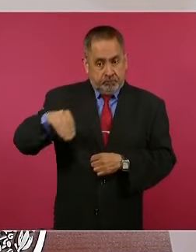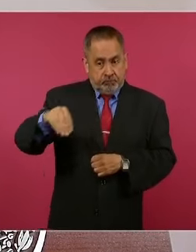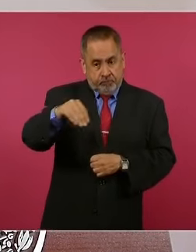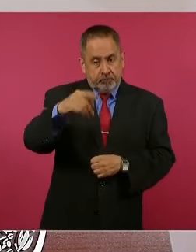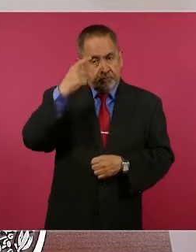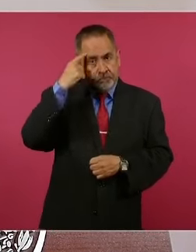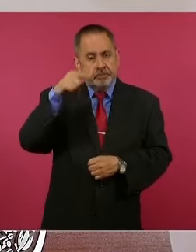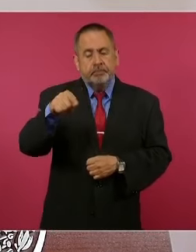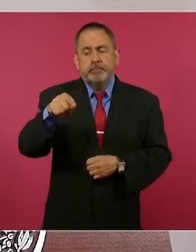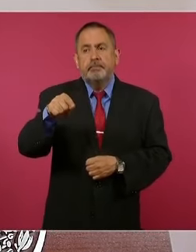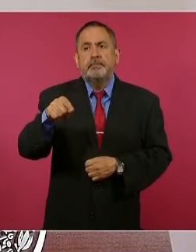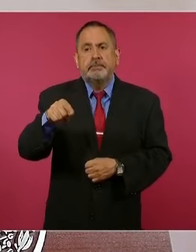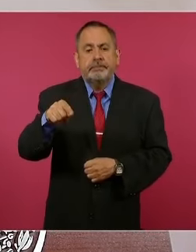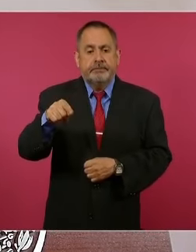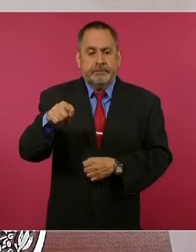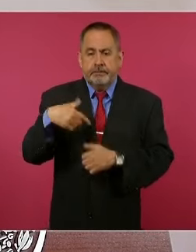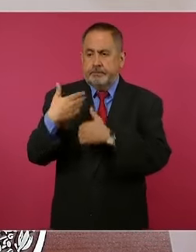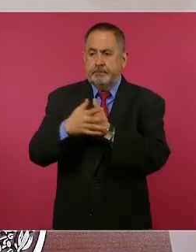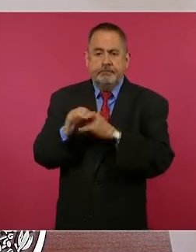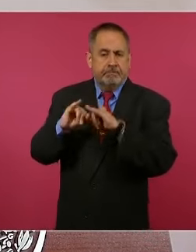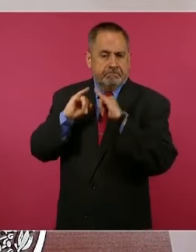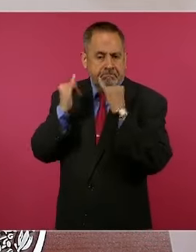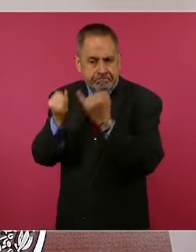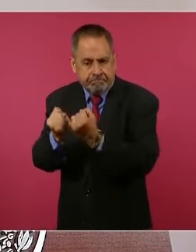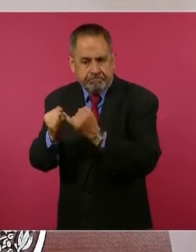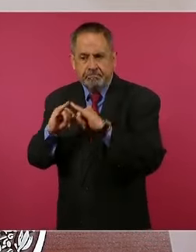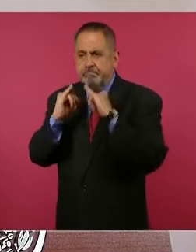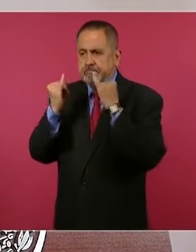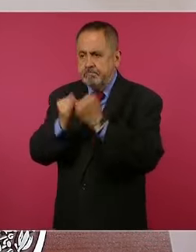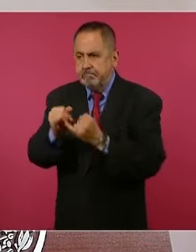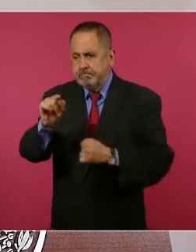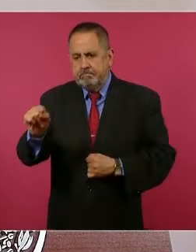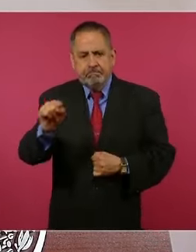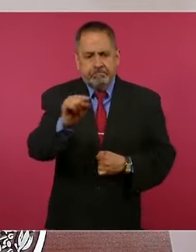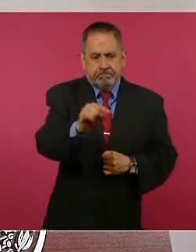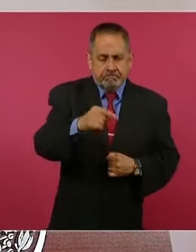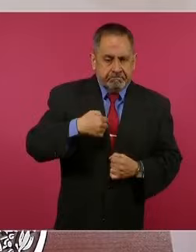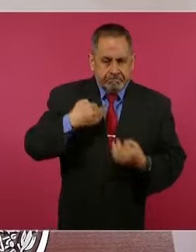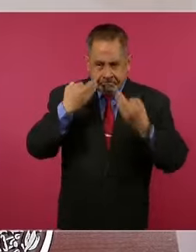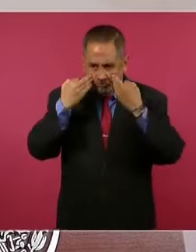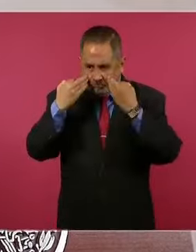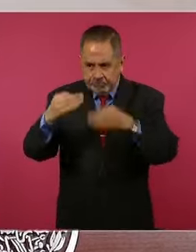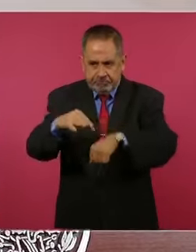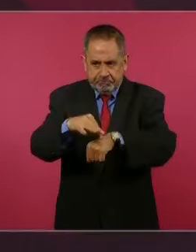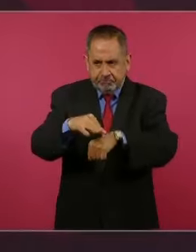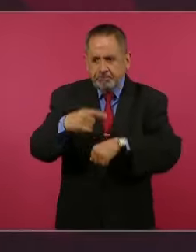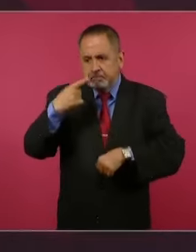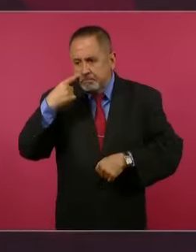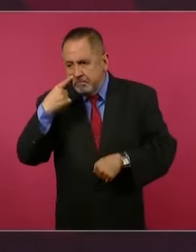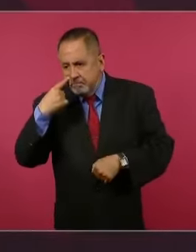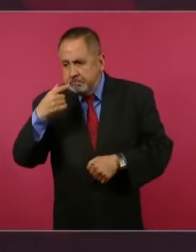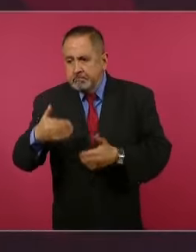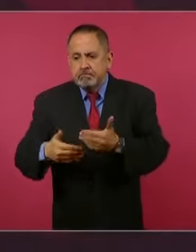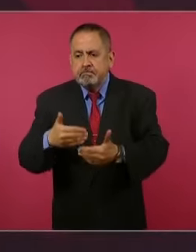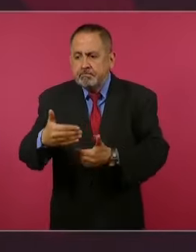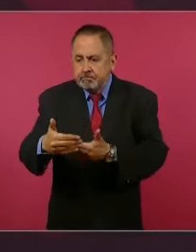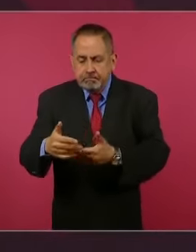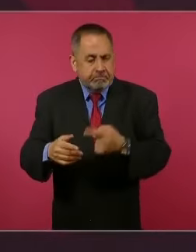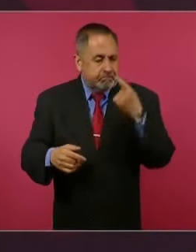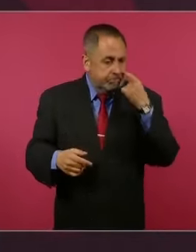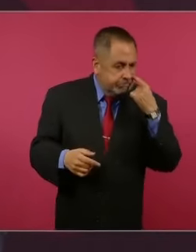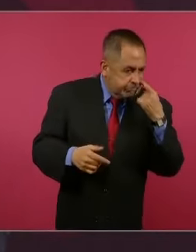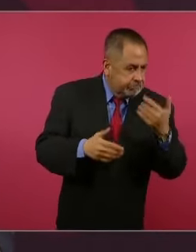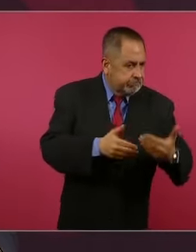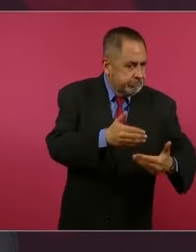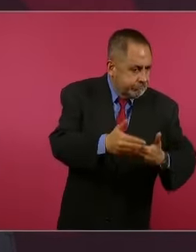para llevar a cabo reuniones de evaluación y constatar eh El Avance